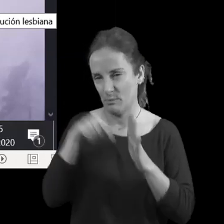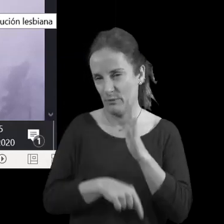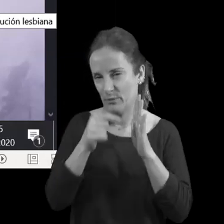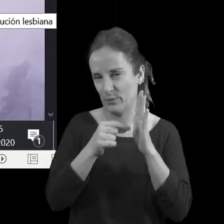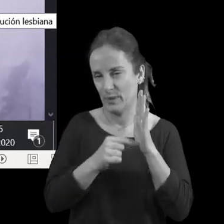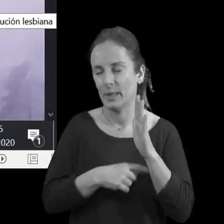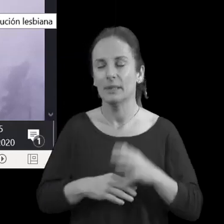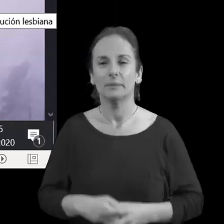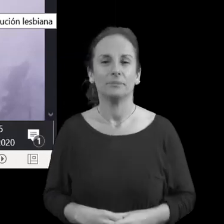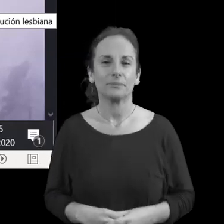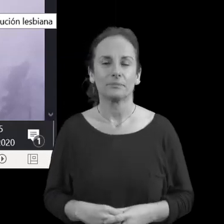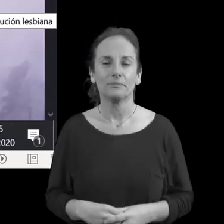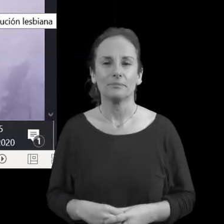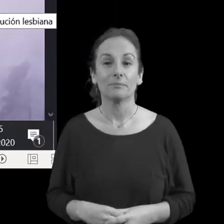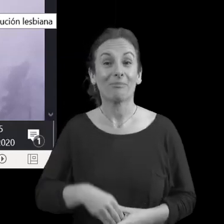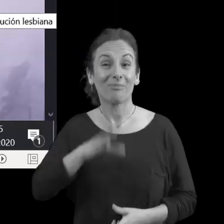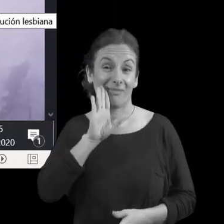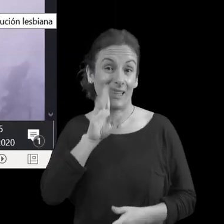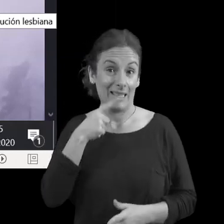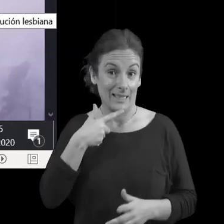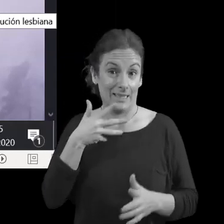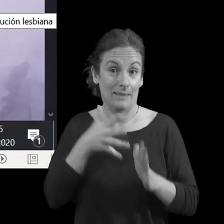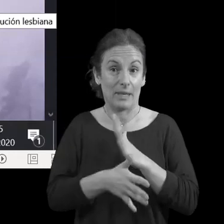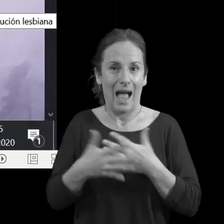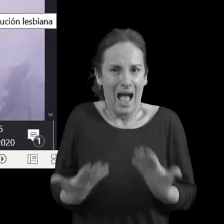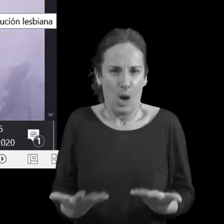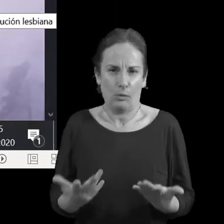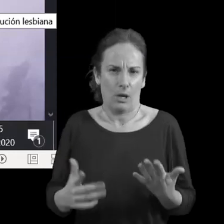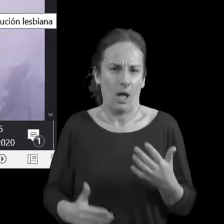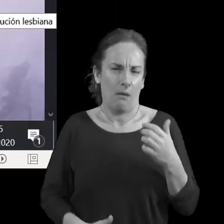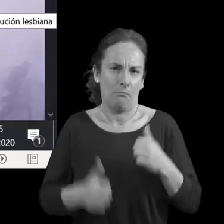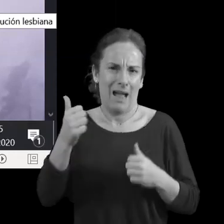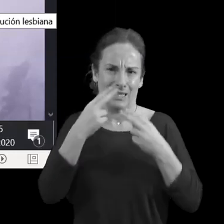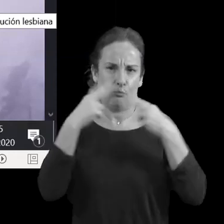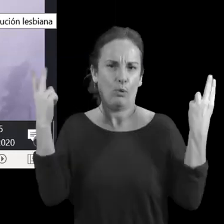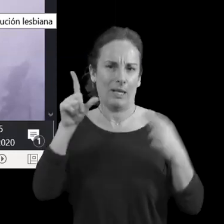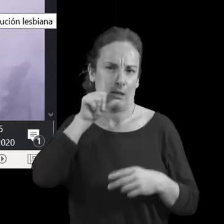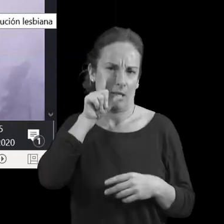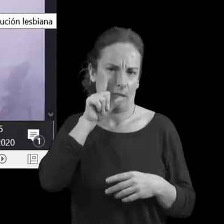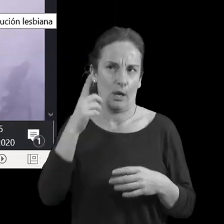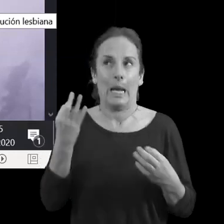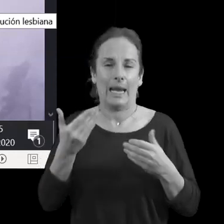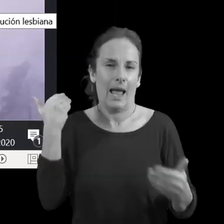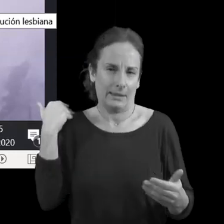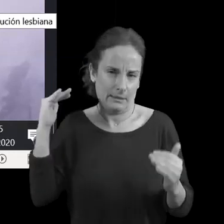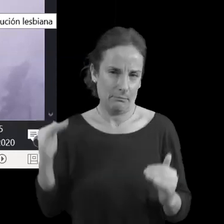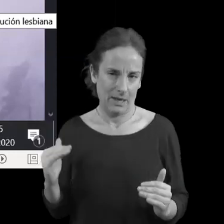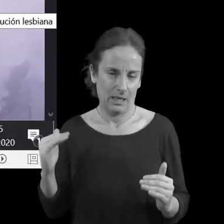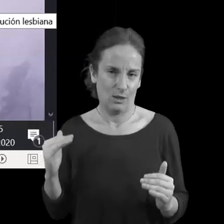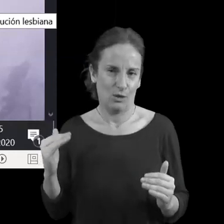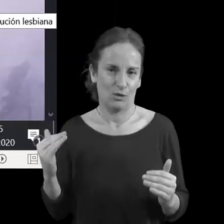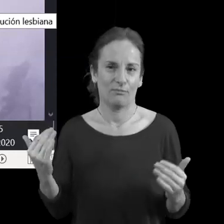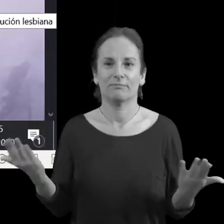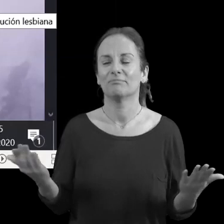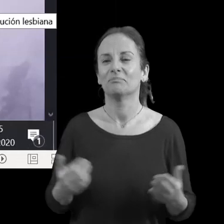Creo que, como os comentaba, creo que hoy en día somos mucho más visibles que antes. Desde luego, nosotras, me dio el otro día una compañera, oye, es que nosotras sí que nos vemos